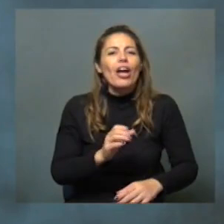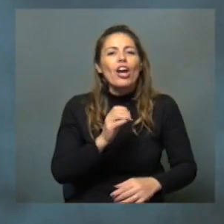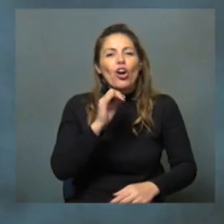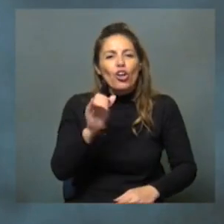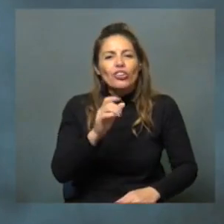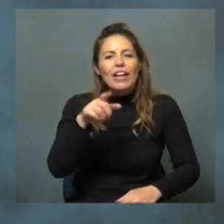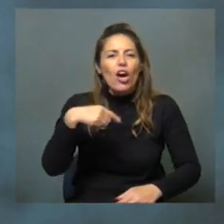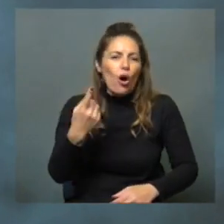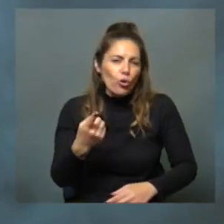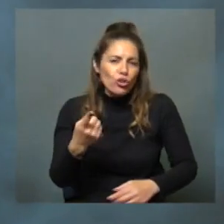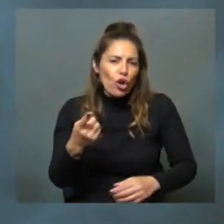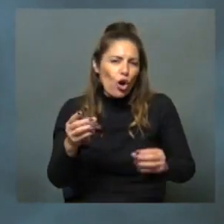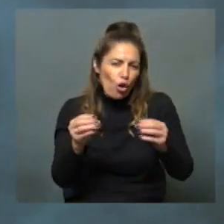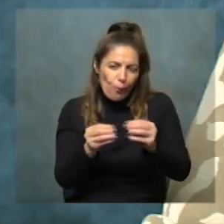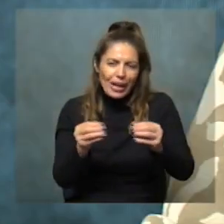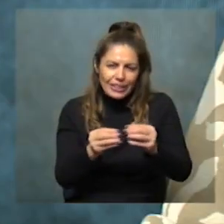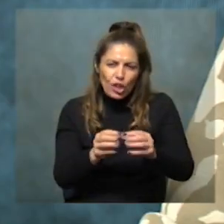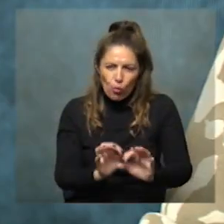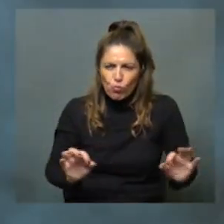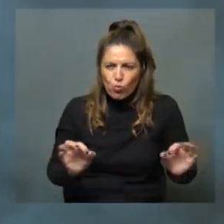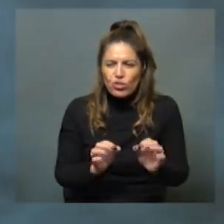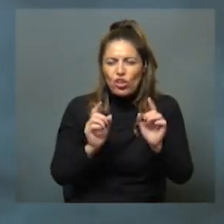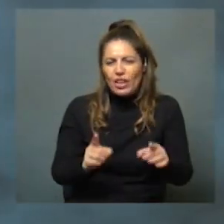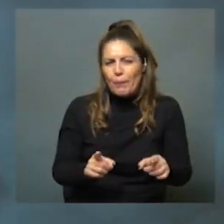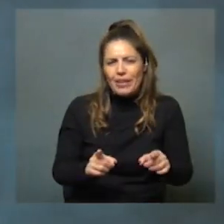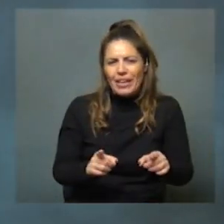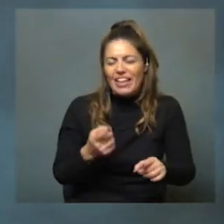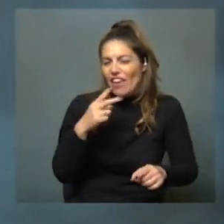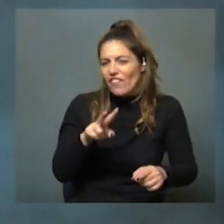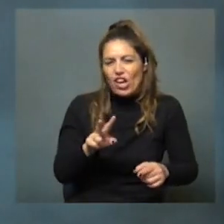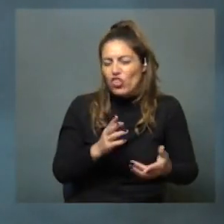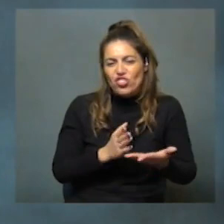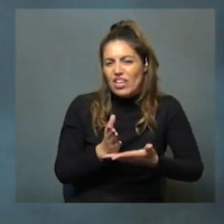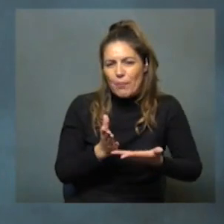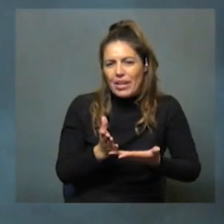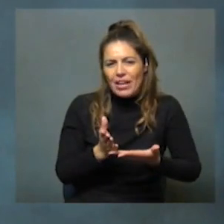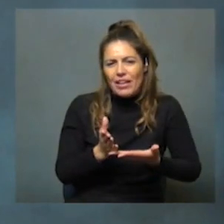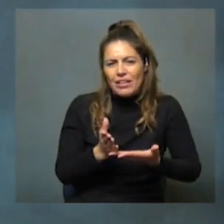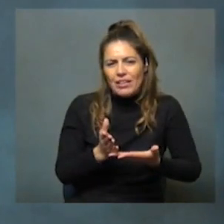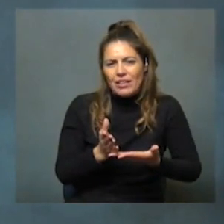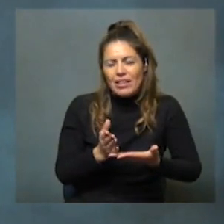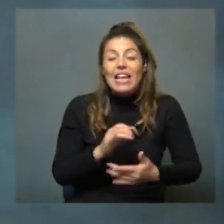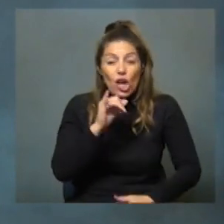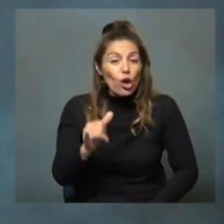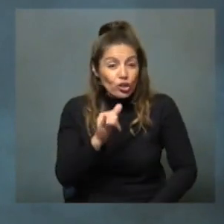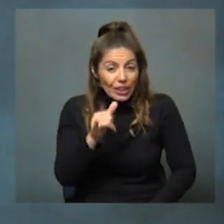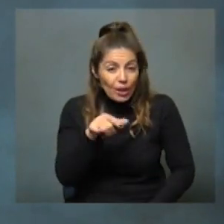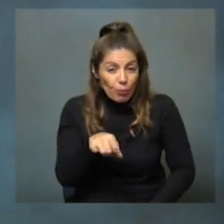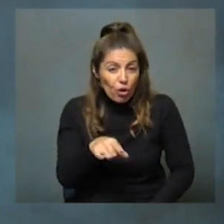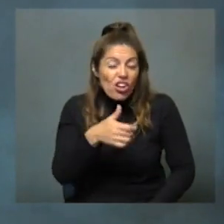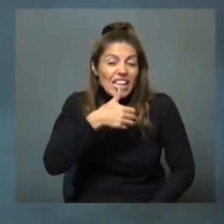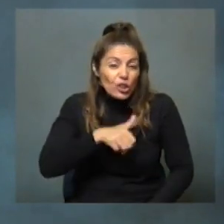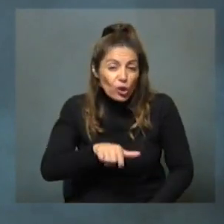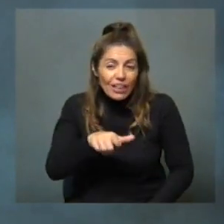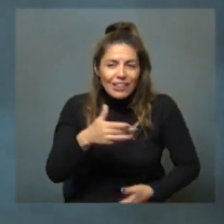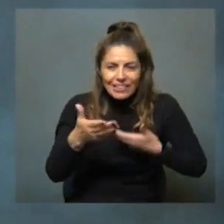Diego Drexler y con colegas y amigos, ¿viste? Compañeros que veo siempre, le comenté un poco, ¿no? O sea, che, vos